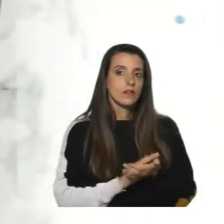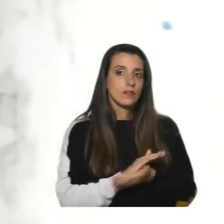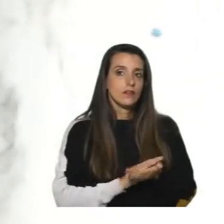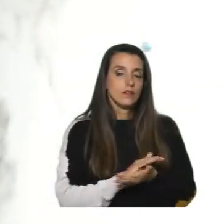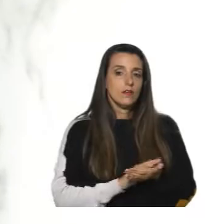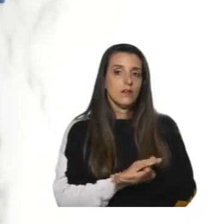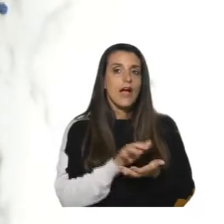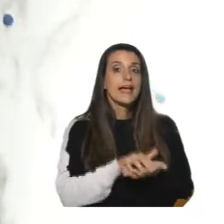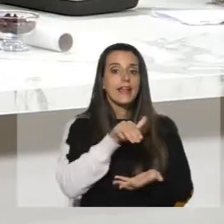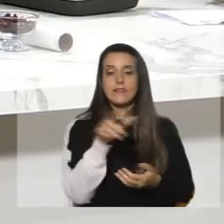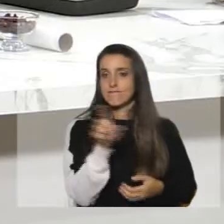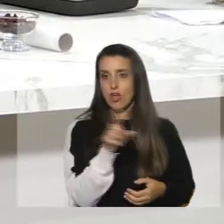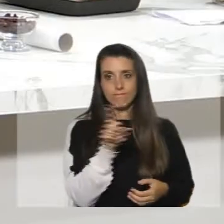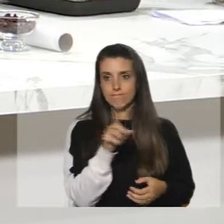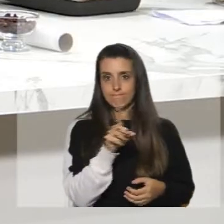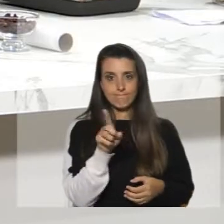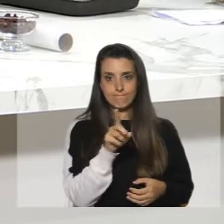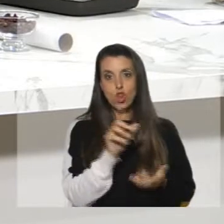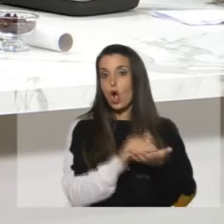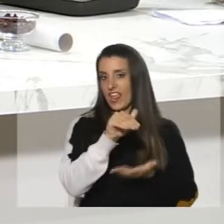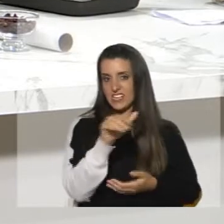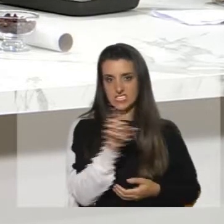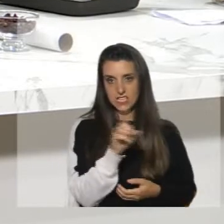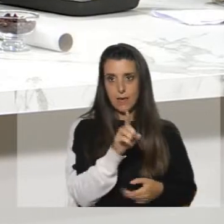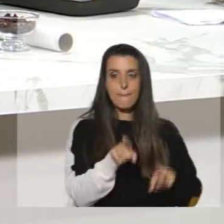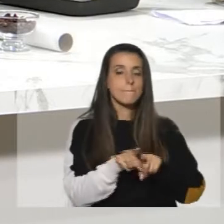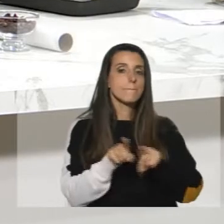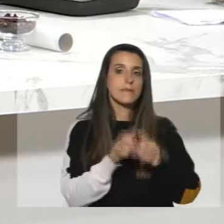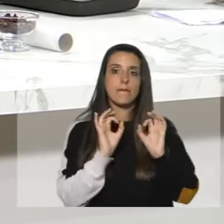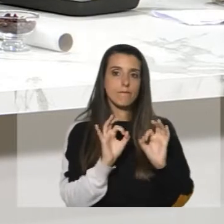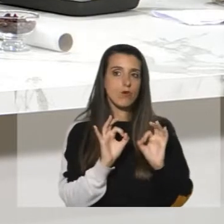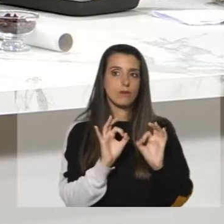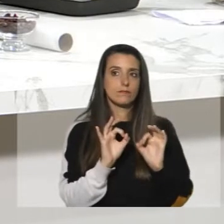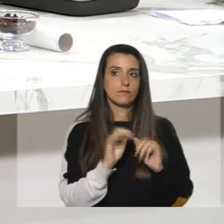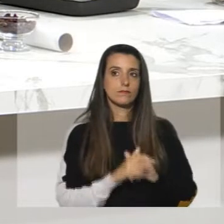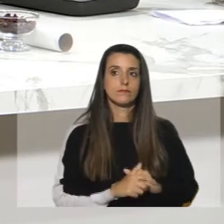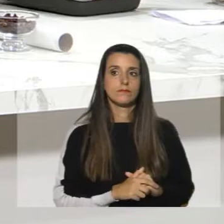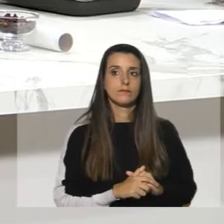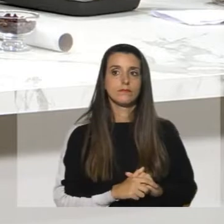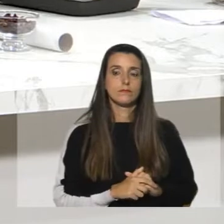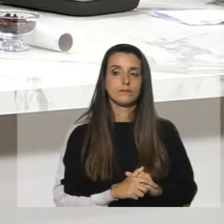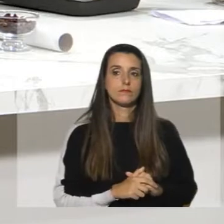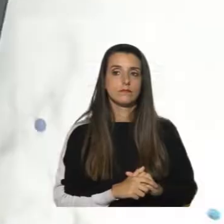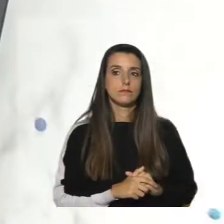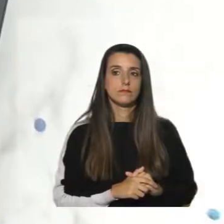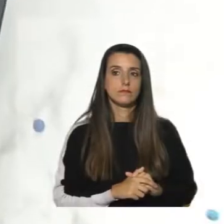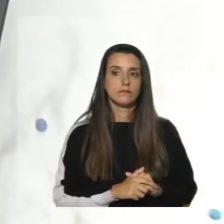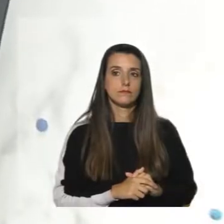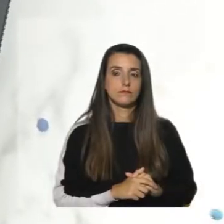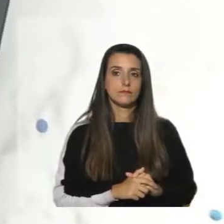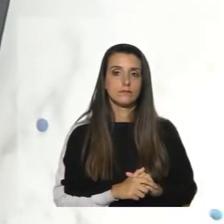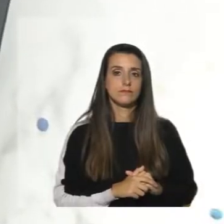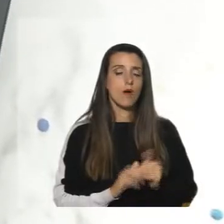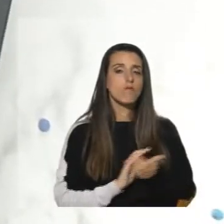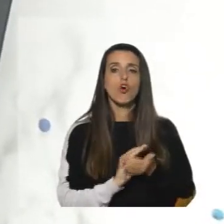hacer un poquito en el horno? No. Perfecto. Así que como lo armamos, es como lo vamos a... Como van a quedar doradito. Acá los vamos